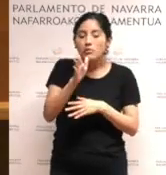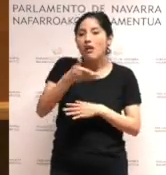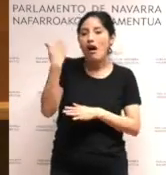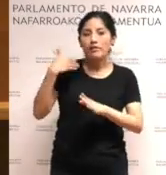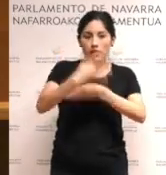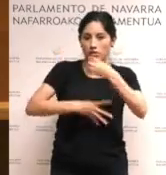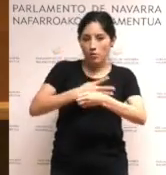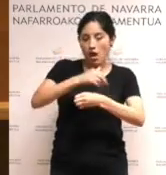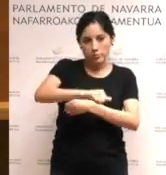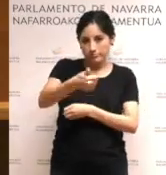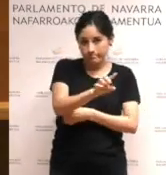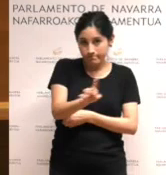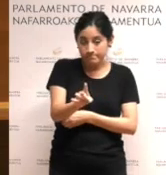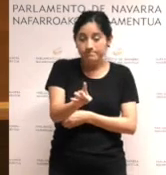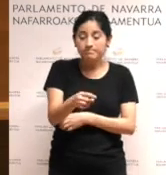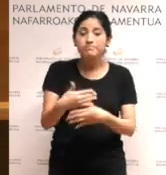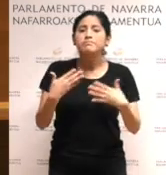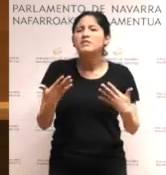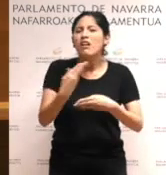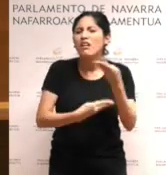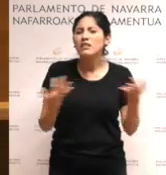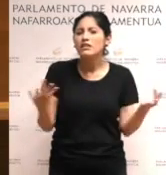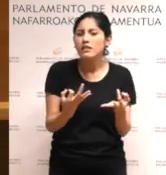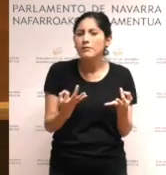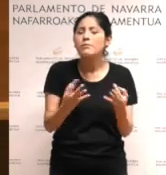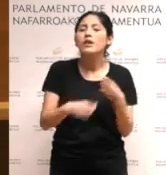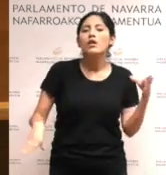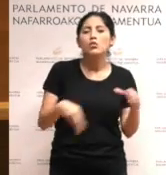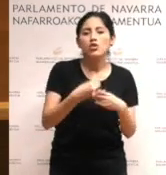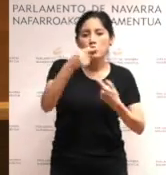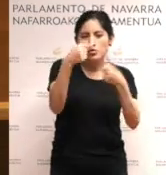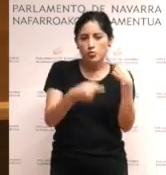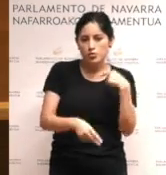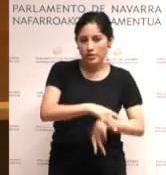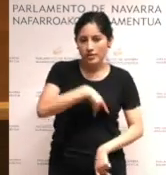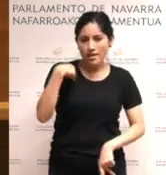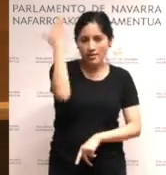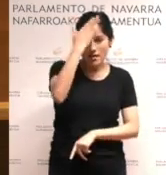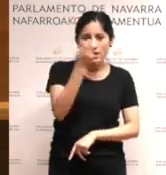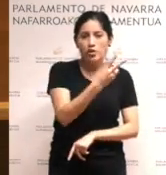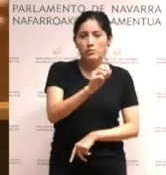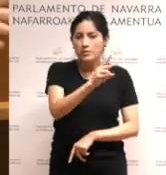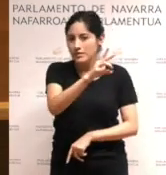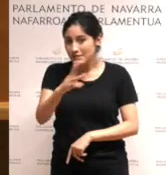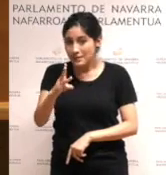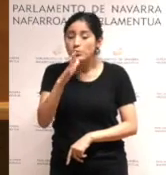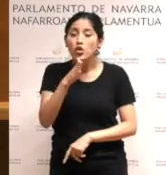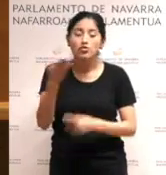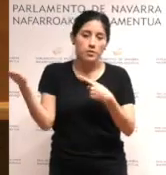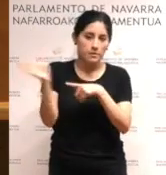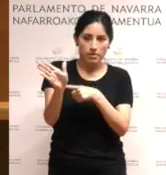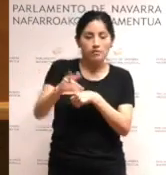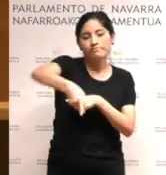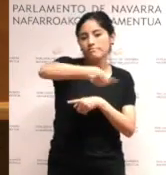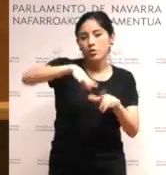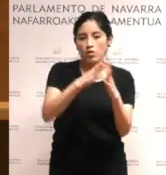fue aprobada. Pero lo que sí se hizo fue la inclusión en los presupuestos generales de Navarra de 2023, a través de una enmienda aprobada por unanimidad,